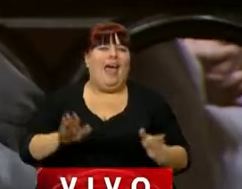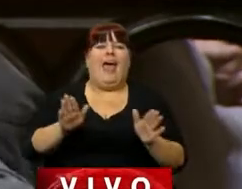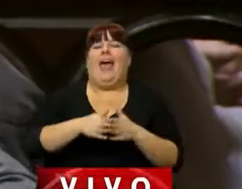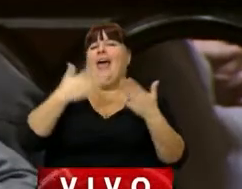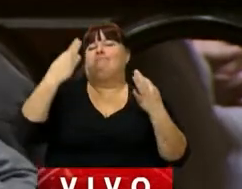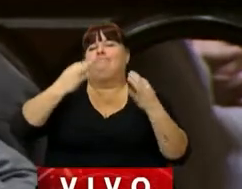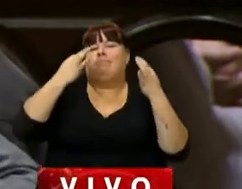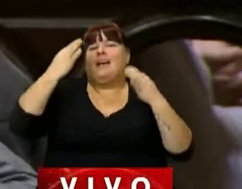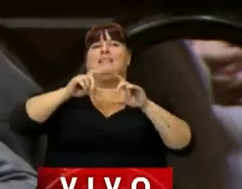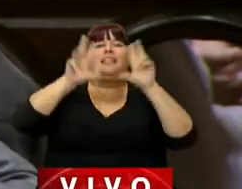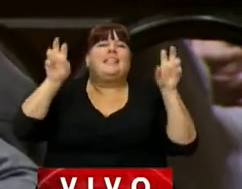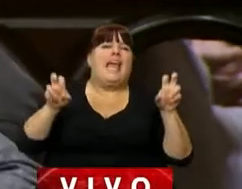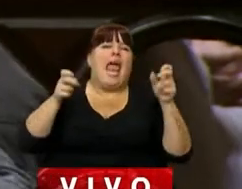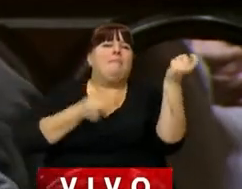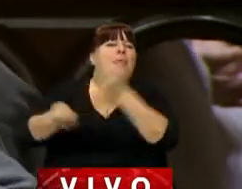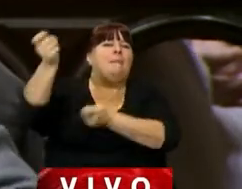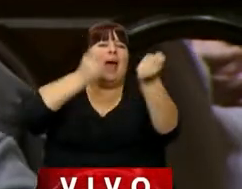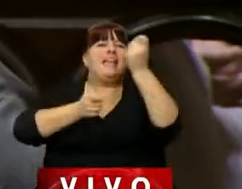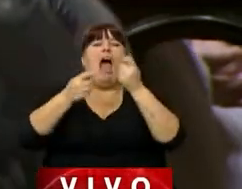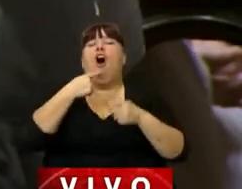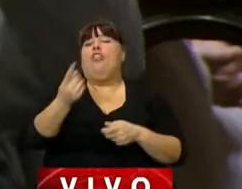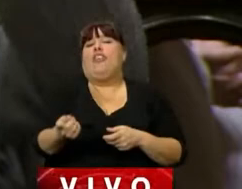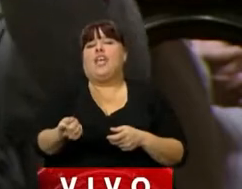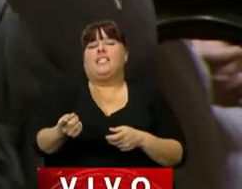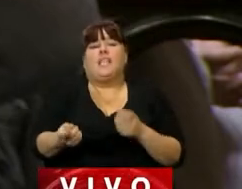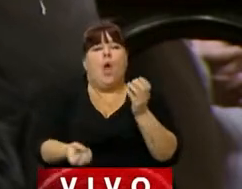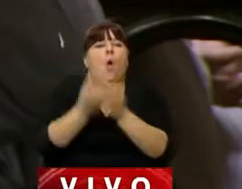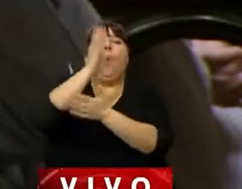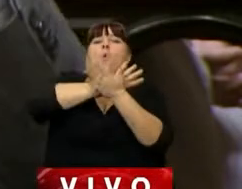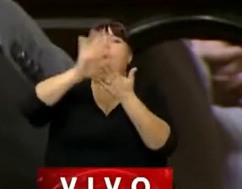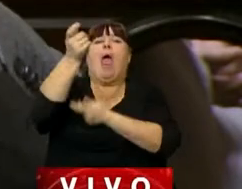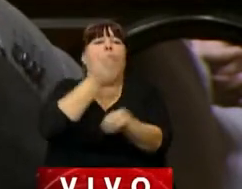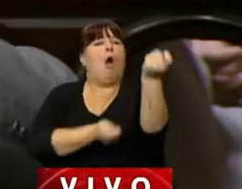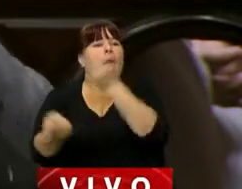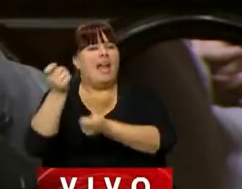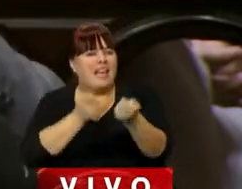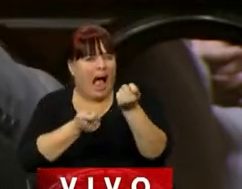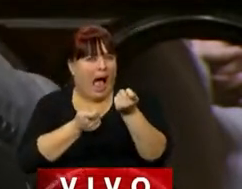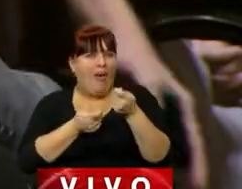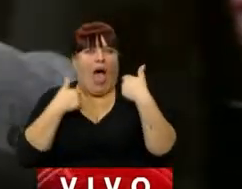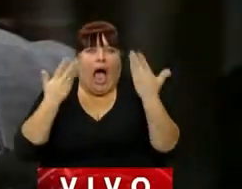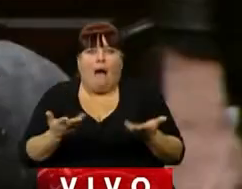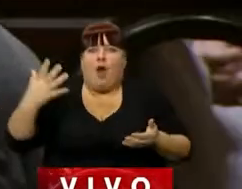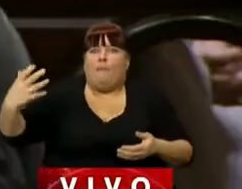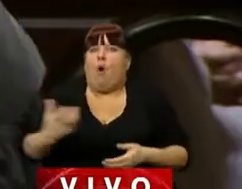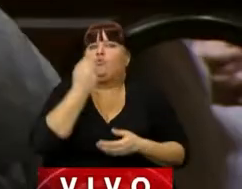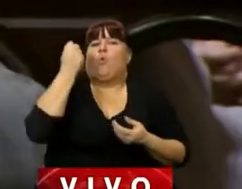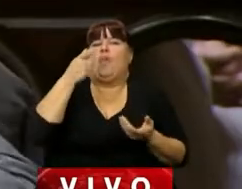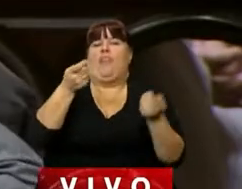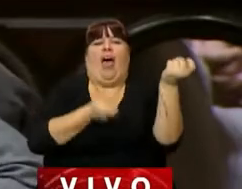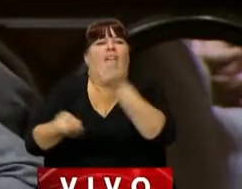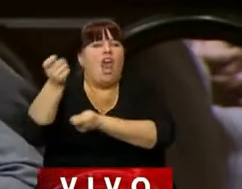revistas especializadas en mercados decían: apareció un nuevo mercado, la oportunidad del clima